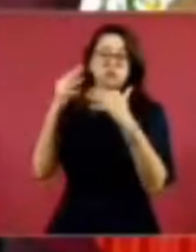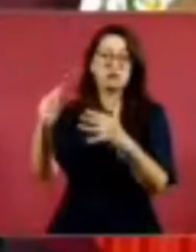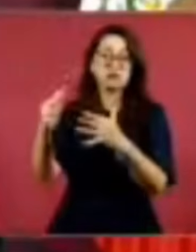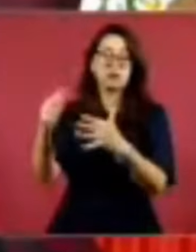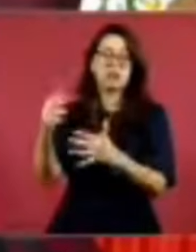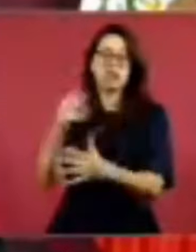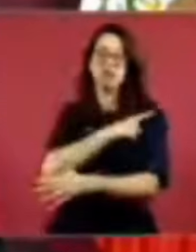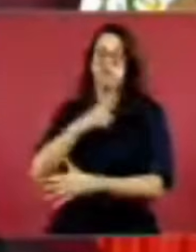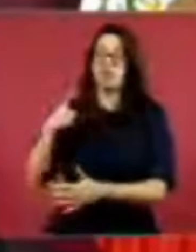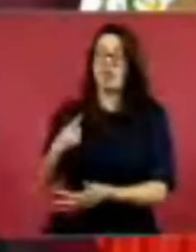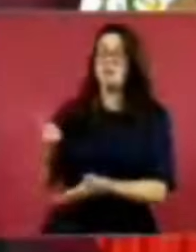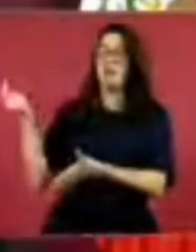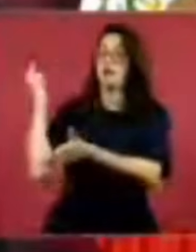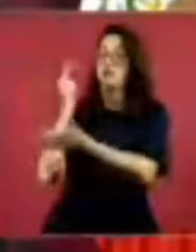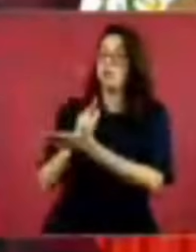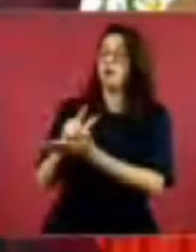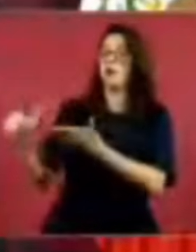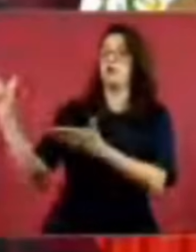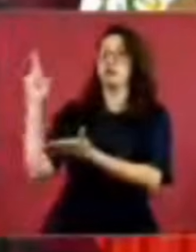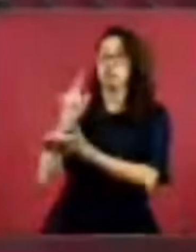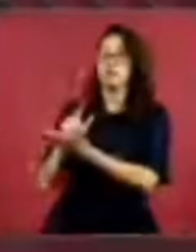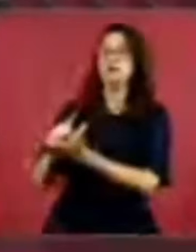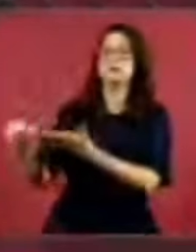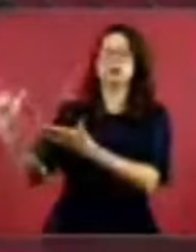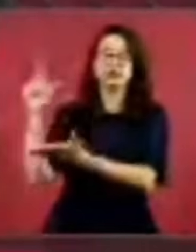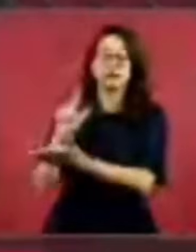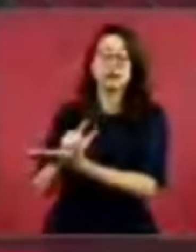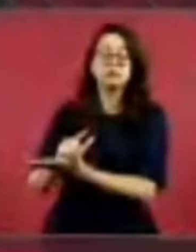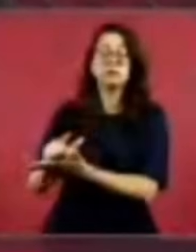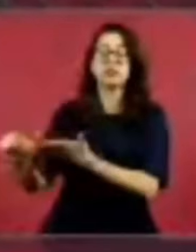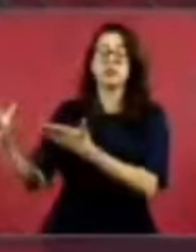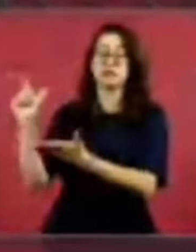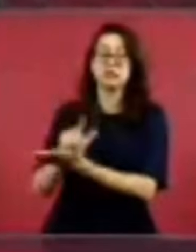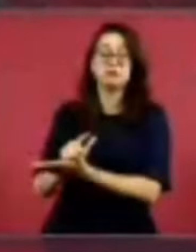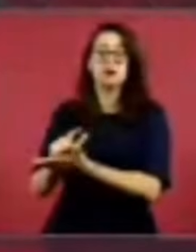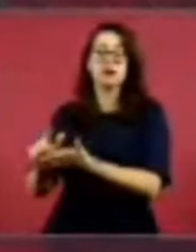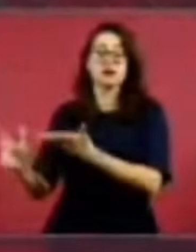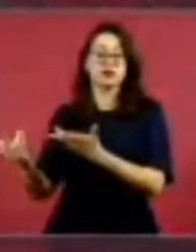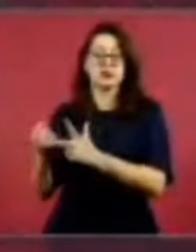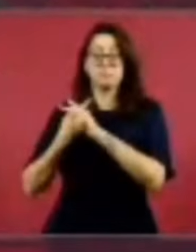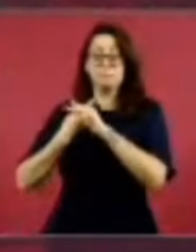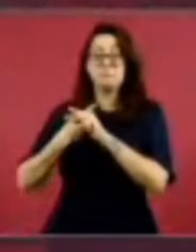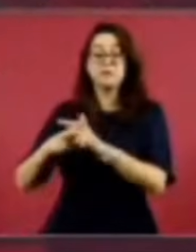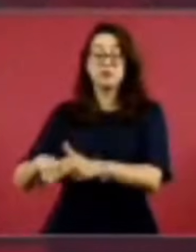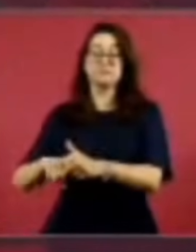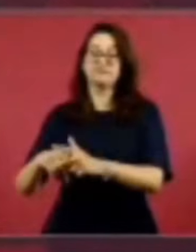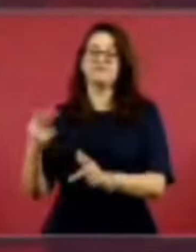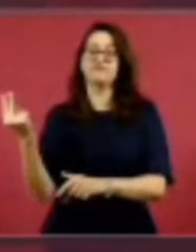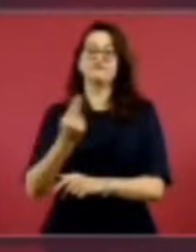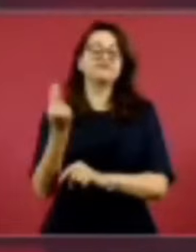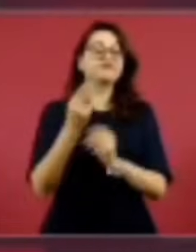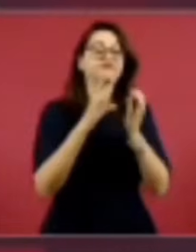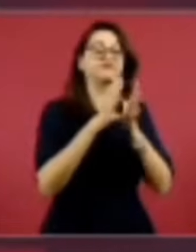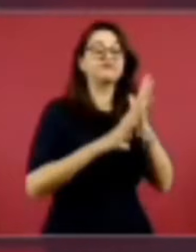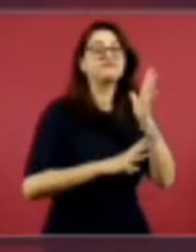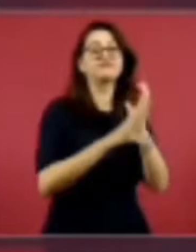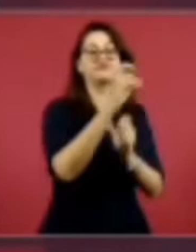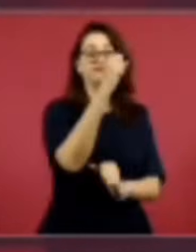la limpieza de la corrupción que impera en el Poder Judicial.